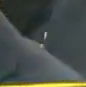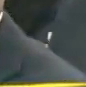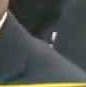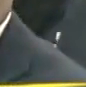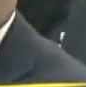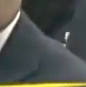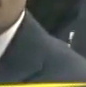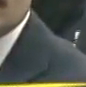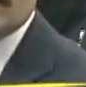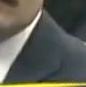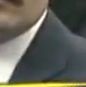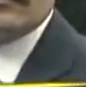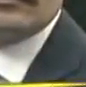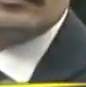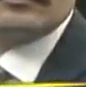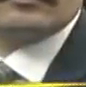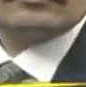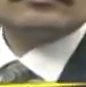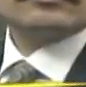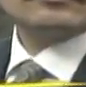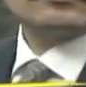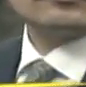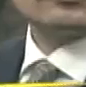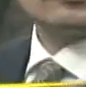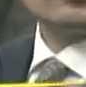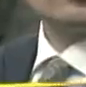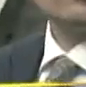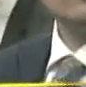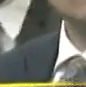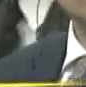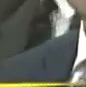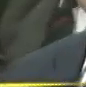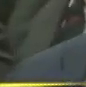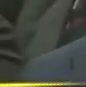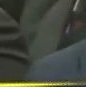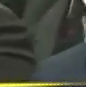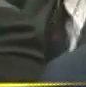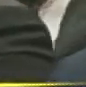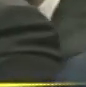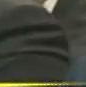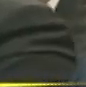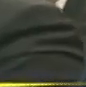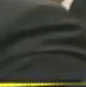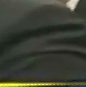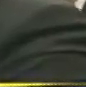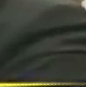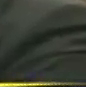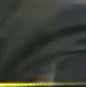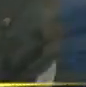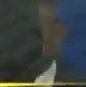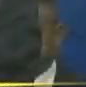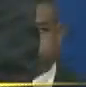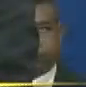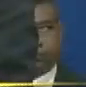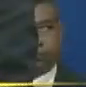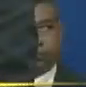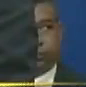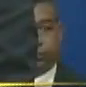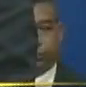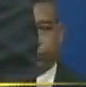con la primera visita oficial a Venezuela del señor presidente Erdogan en el mes de